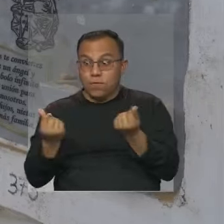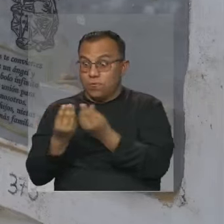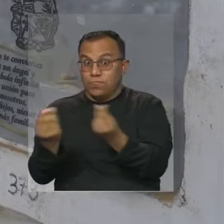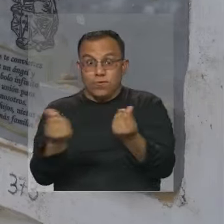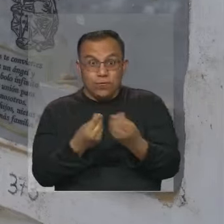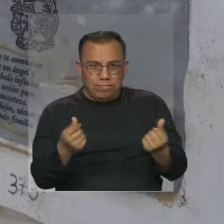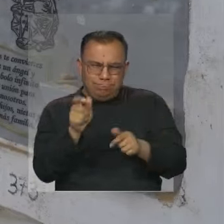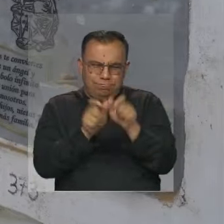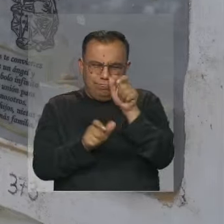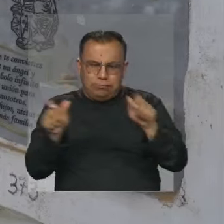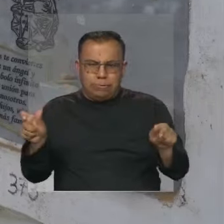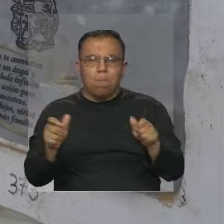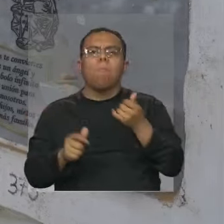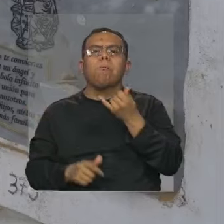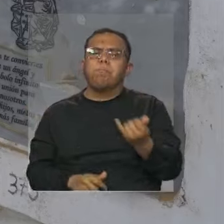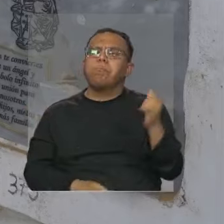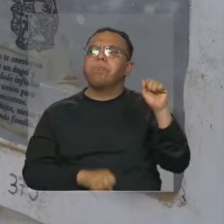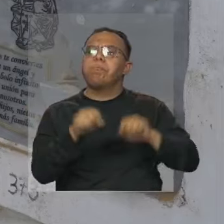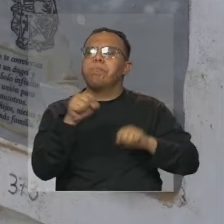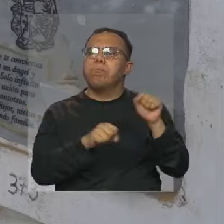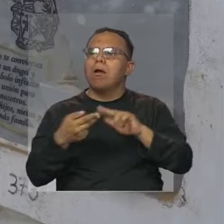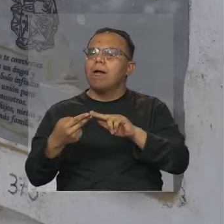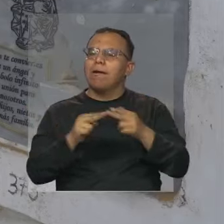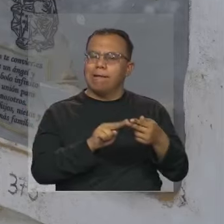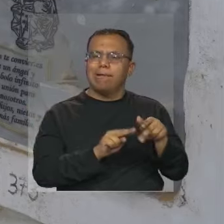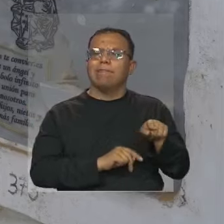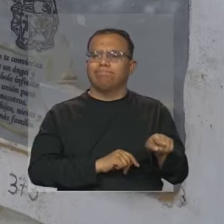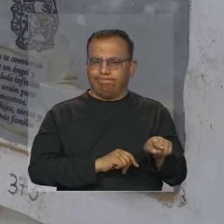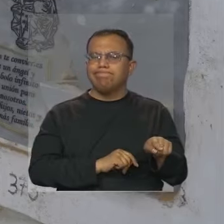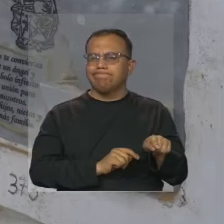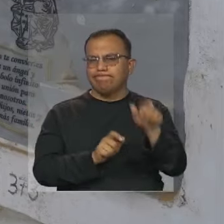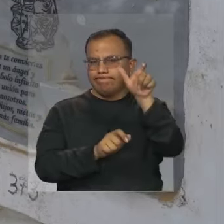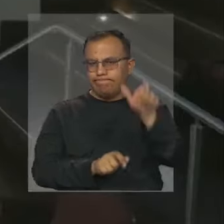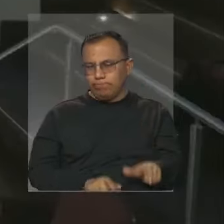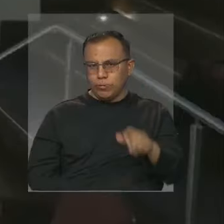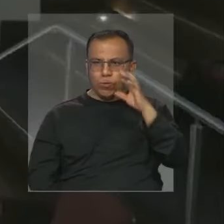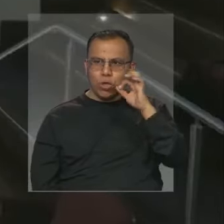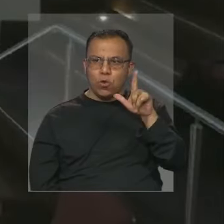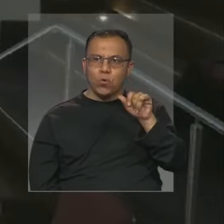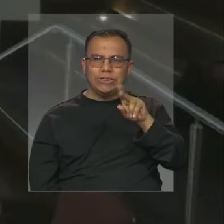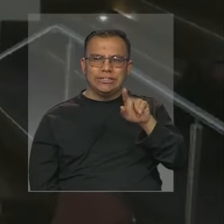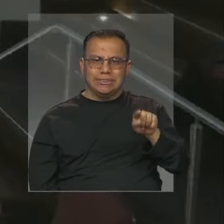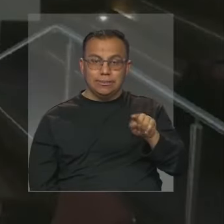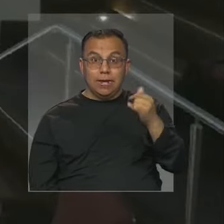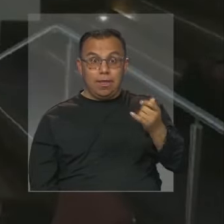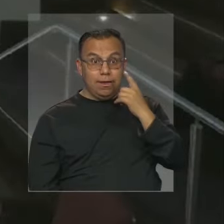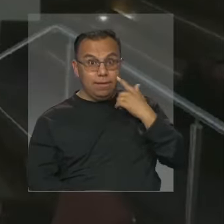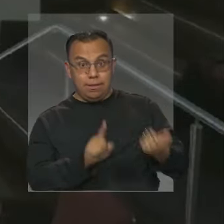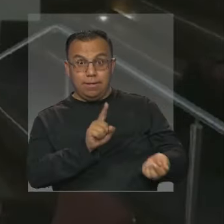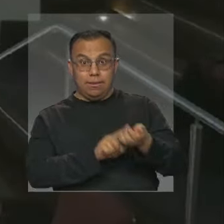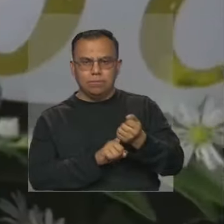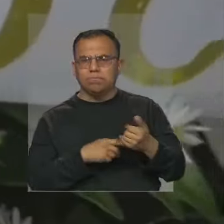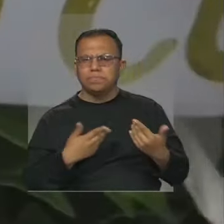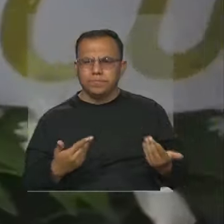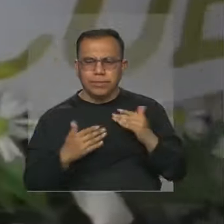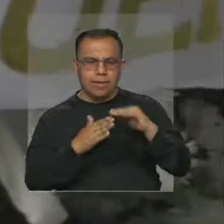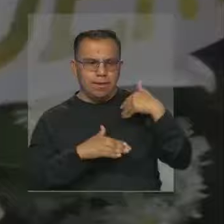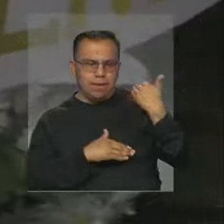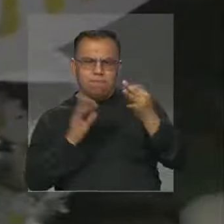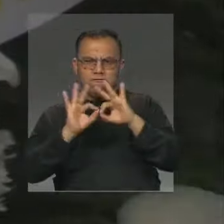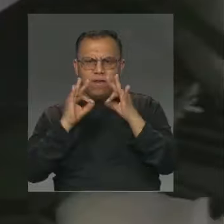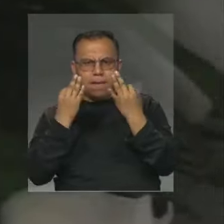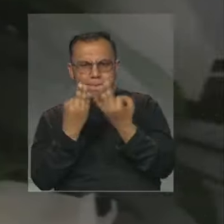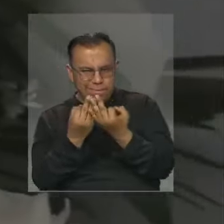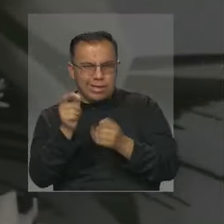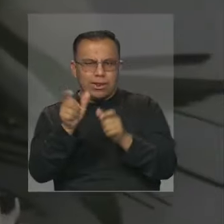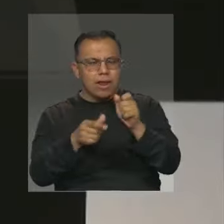desaparecidas, que hay un cuerpo que posiblemente está asociado a el cuerpo del señor Luis Edilberto. El hallazgo del cuerpo se dio luego de que